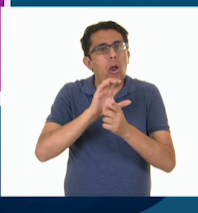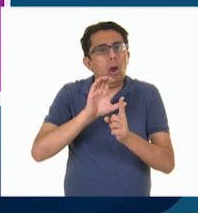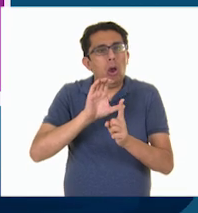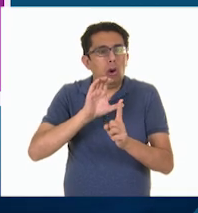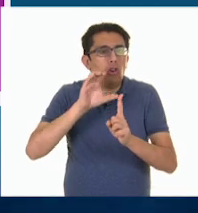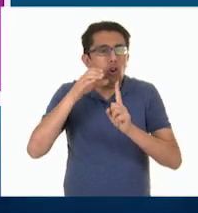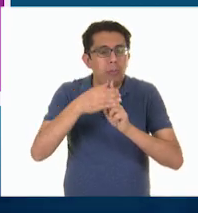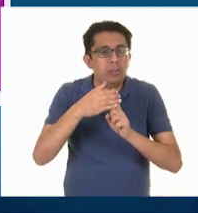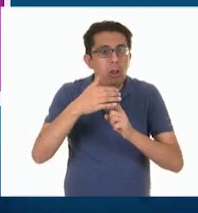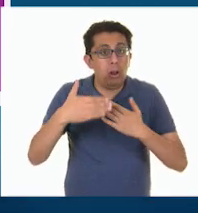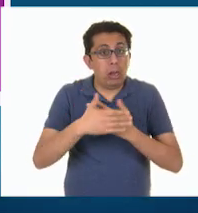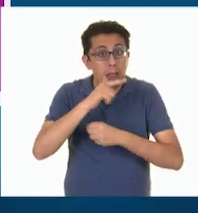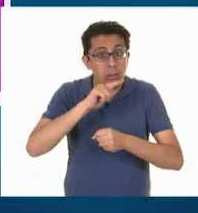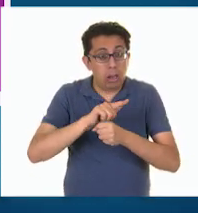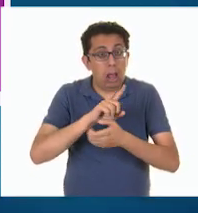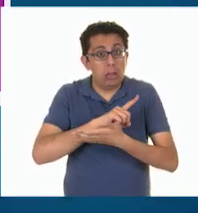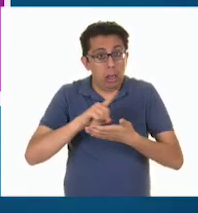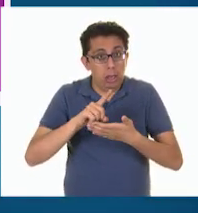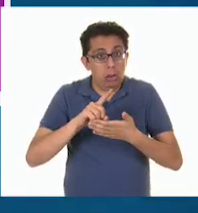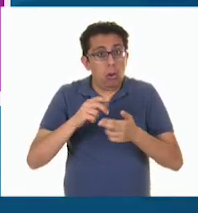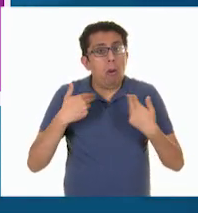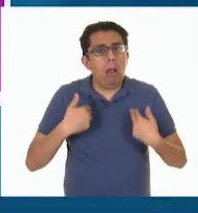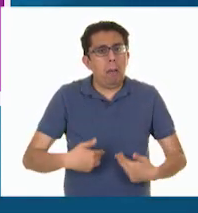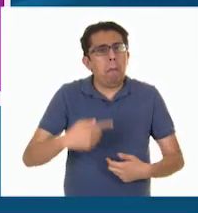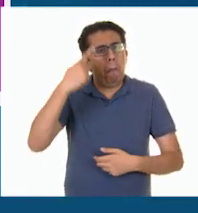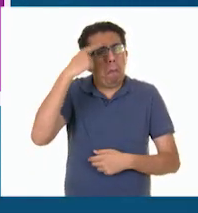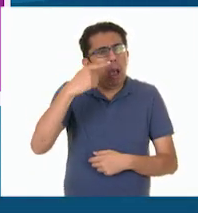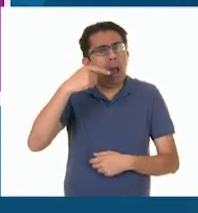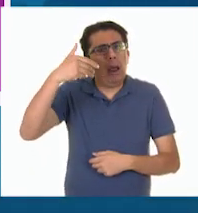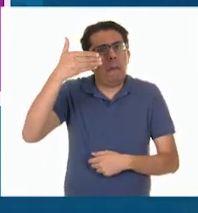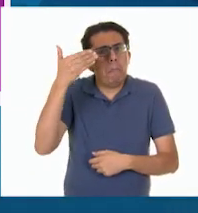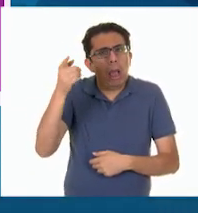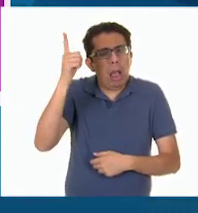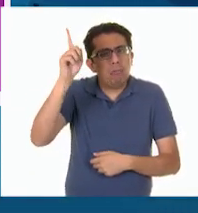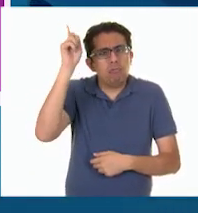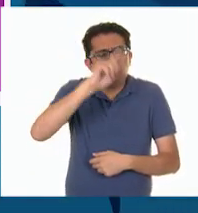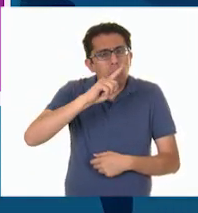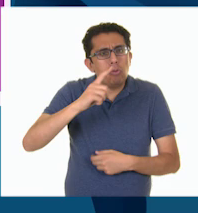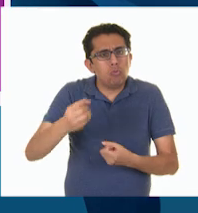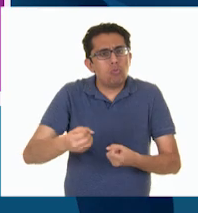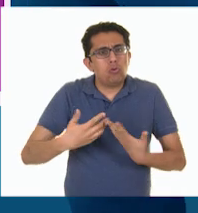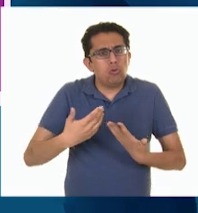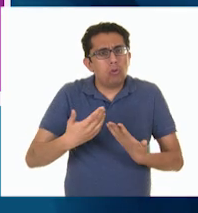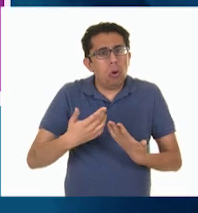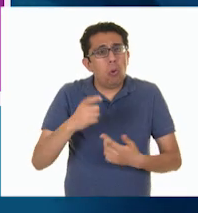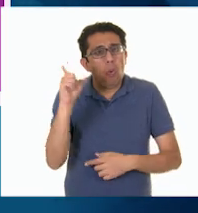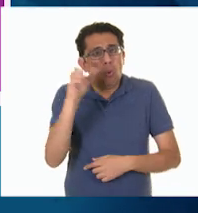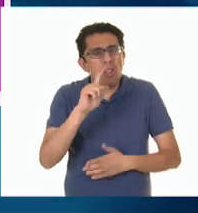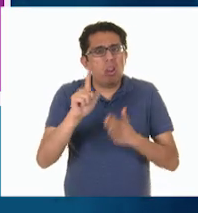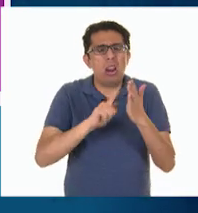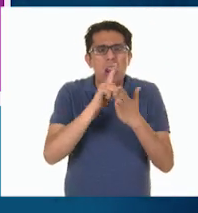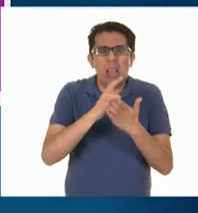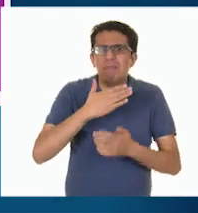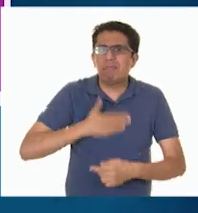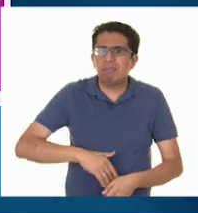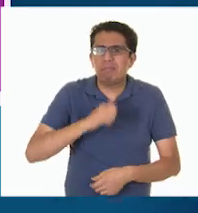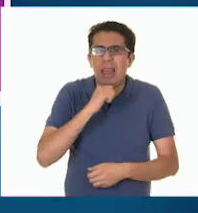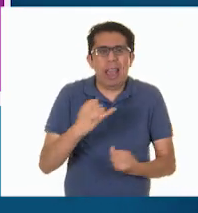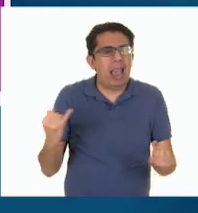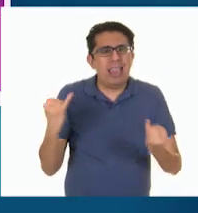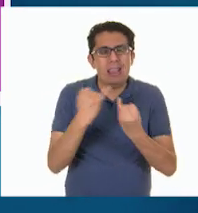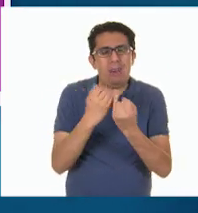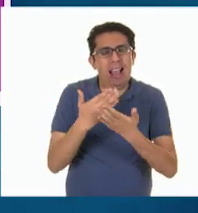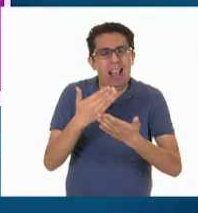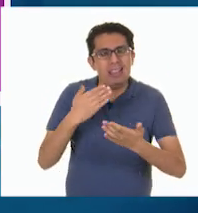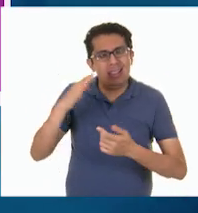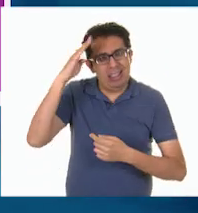Humanos para pedir asesoría en aplicaciones injustas de la ley, como en el caso, por ejemplo, del señor Martínez. Así es.